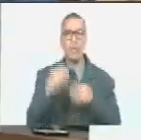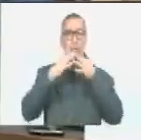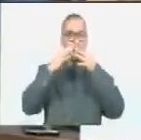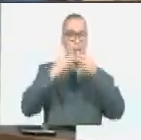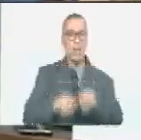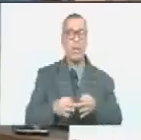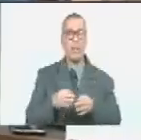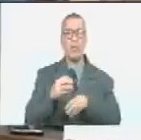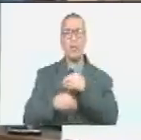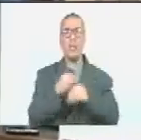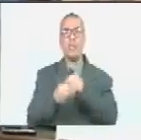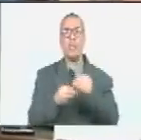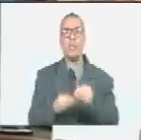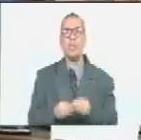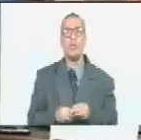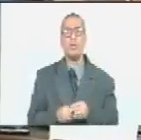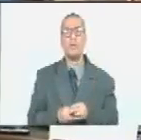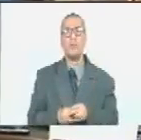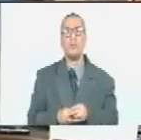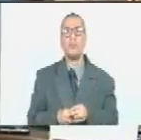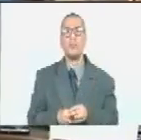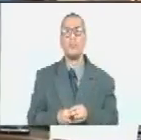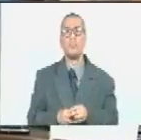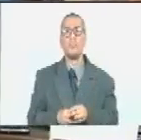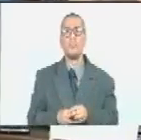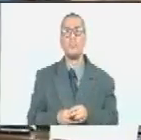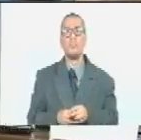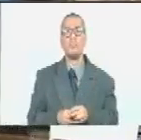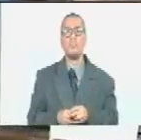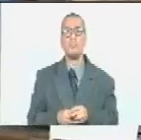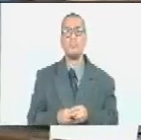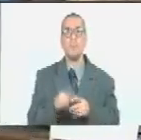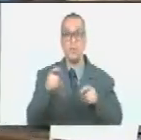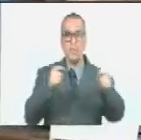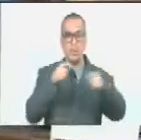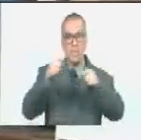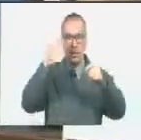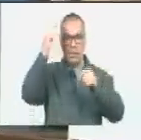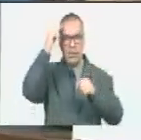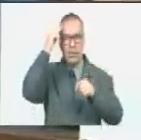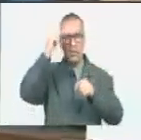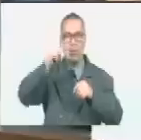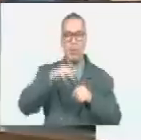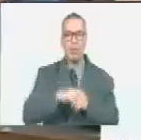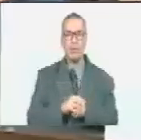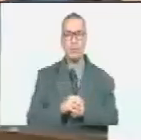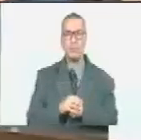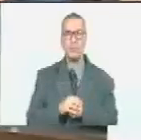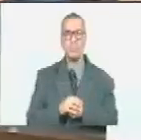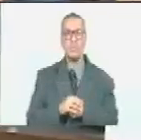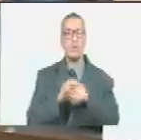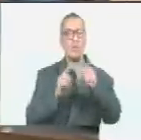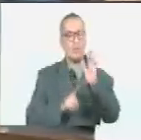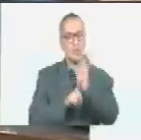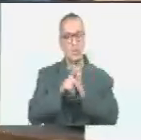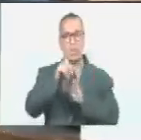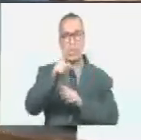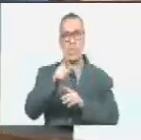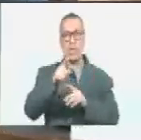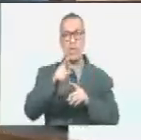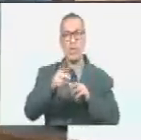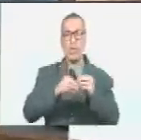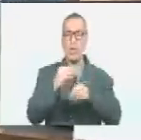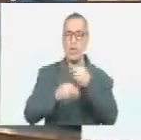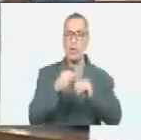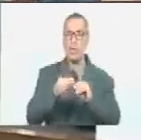ciertamente tuvo la aplicabilidad por la agilidad mental que desarrolla en el empleo de